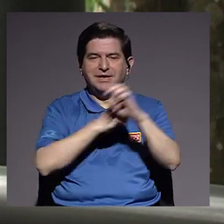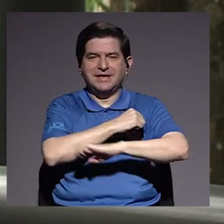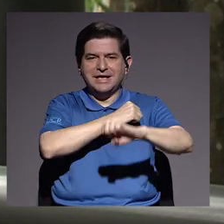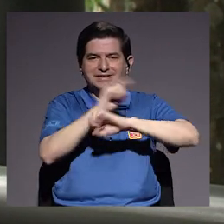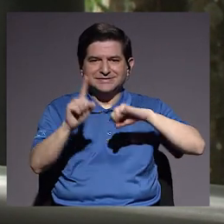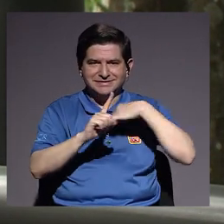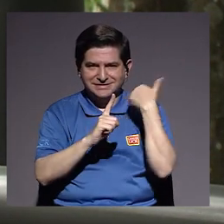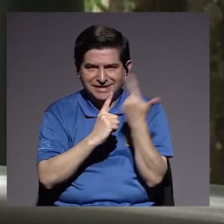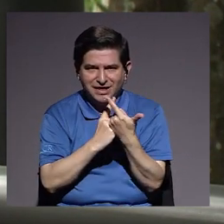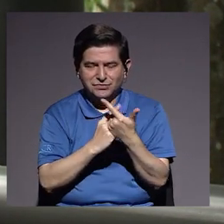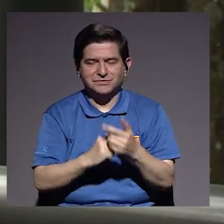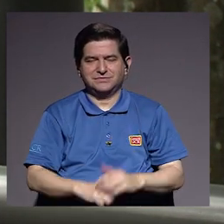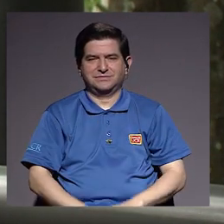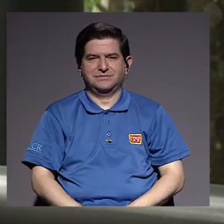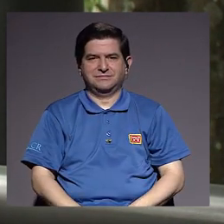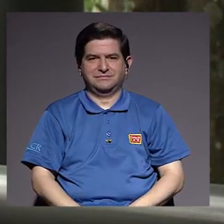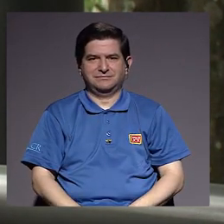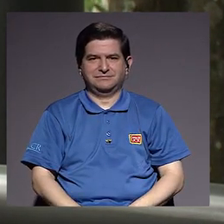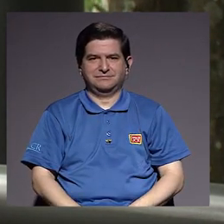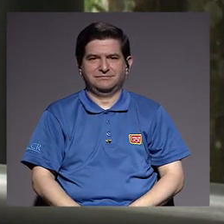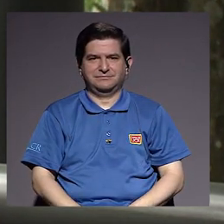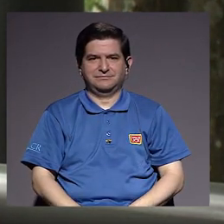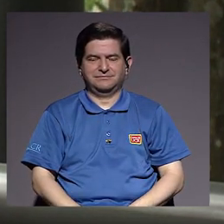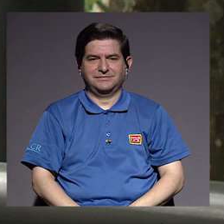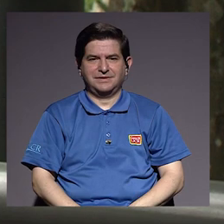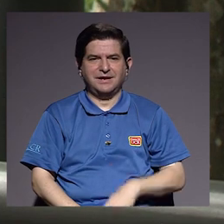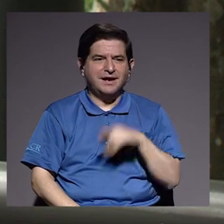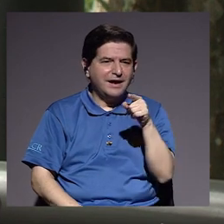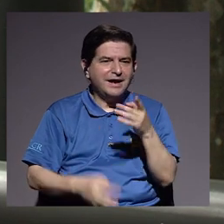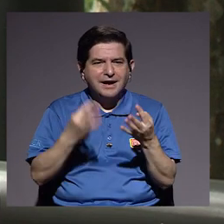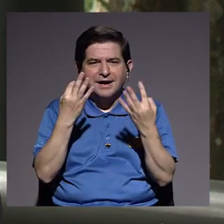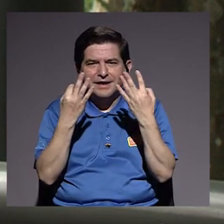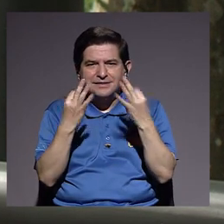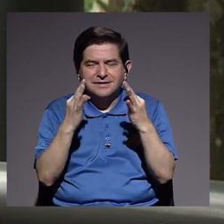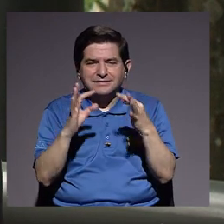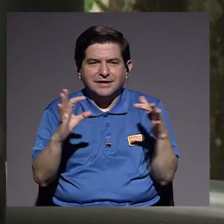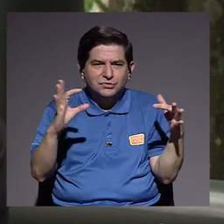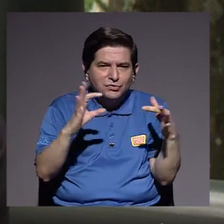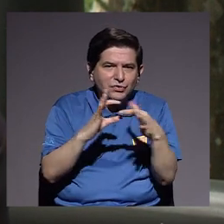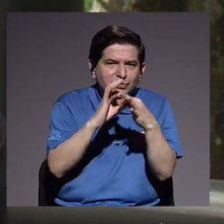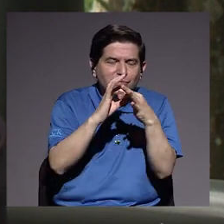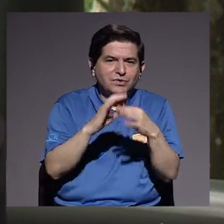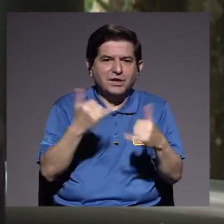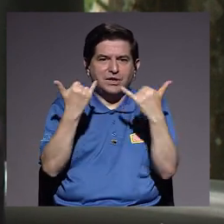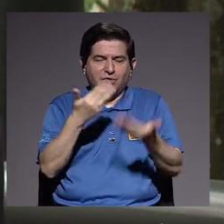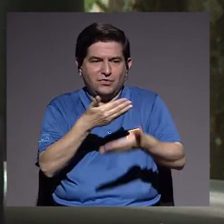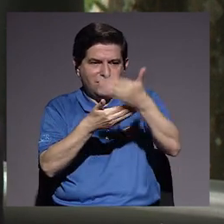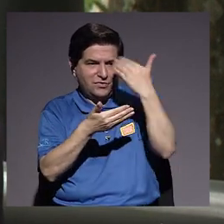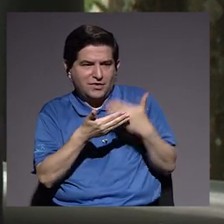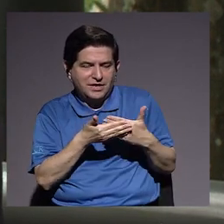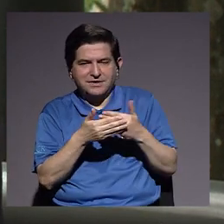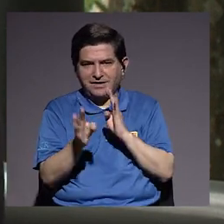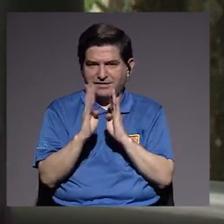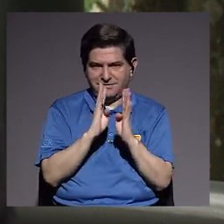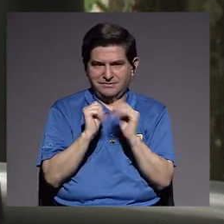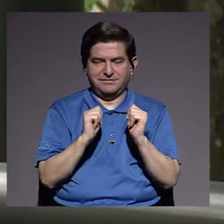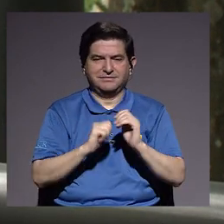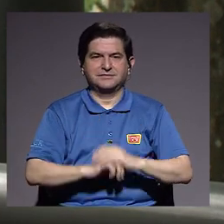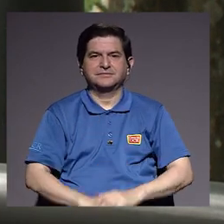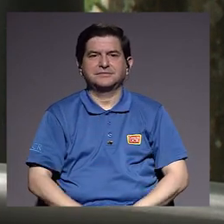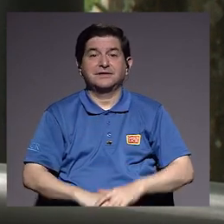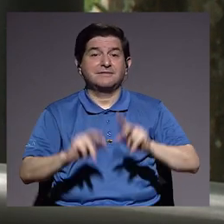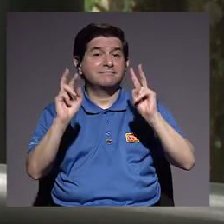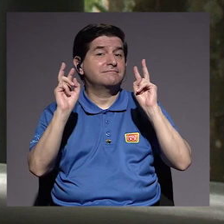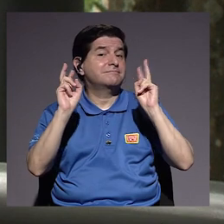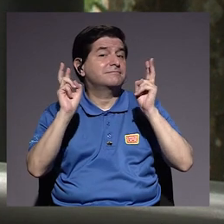ahí es como hilando un poco con lo que ya habíamos como introducido un poco en otra parte, que es el tema del Estado social